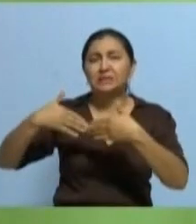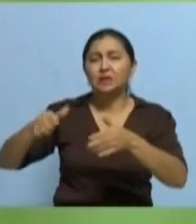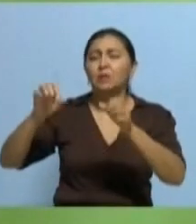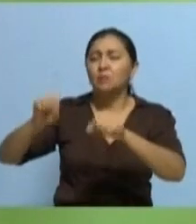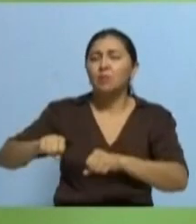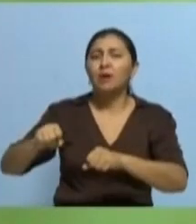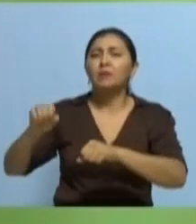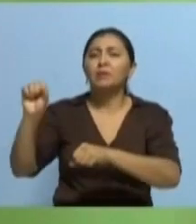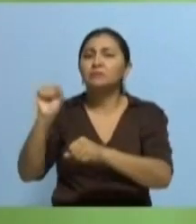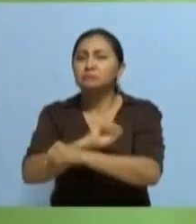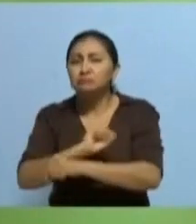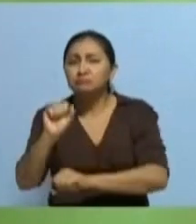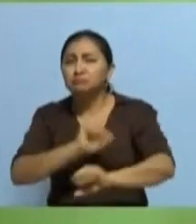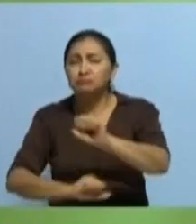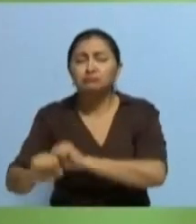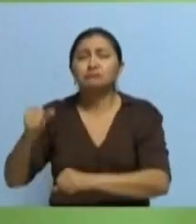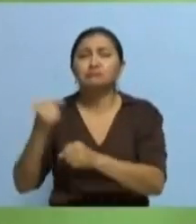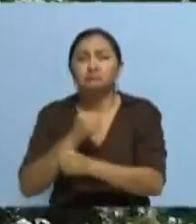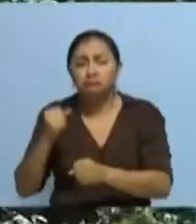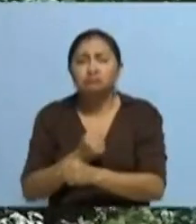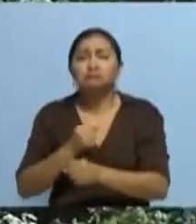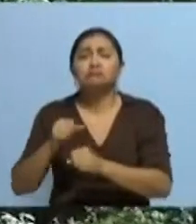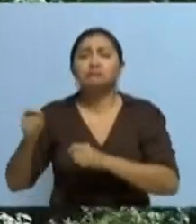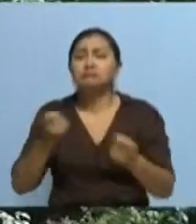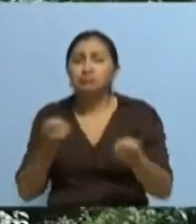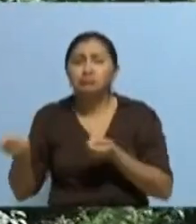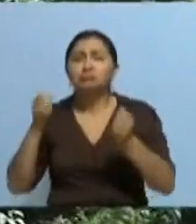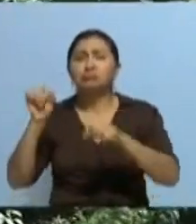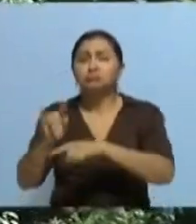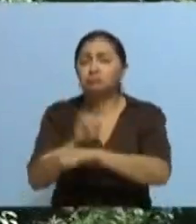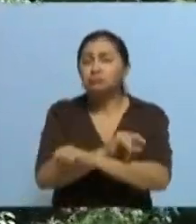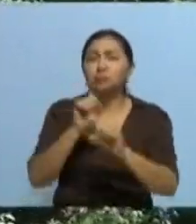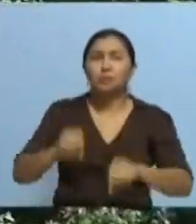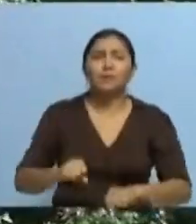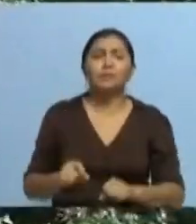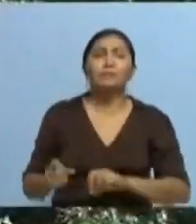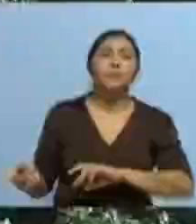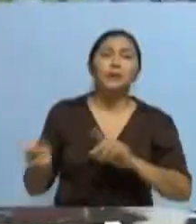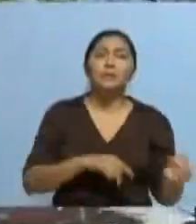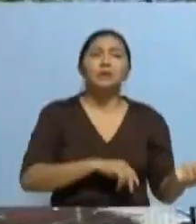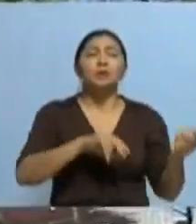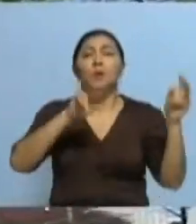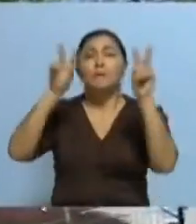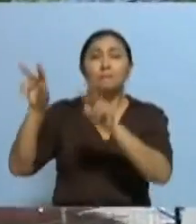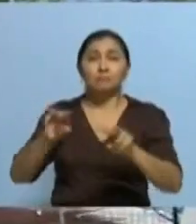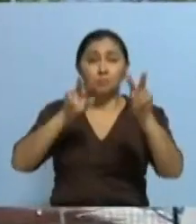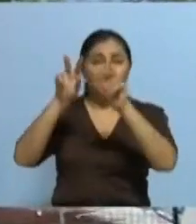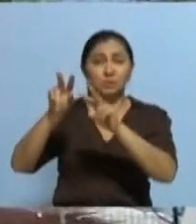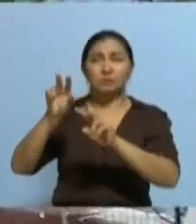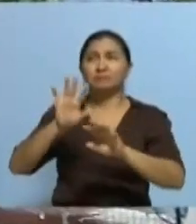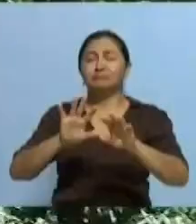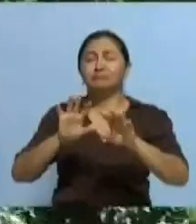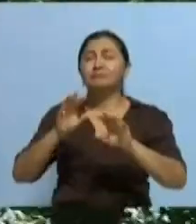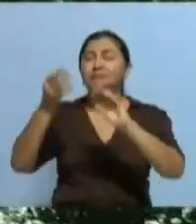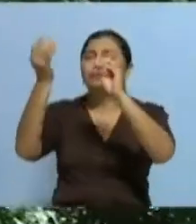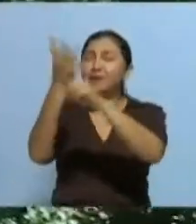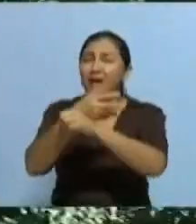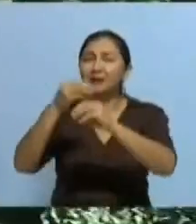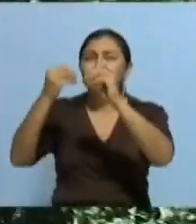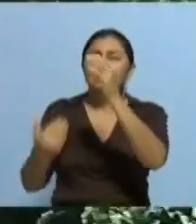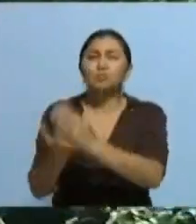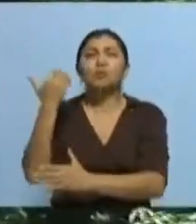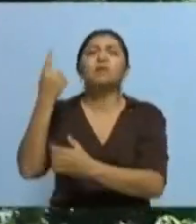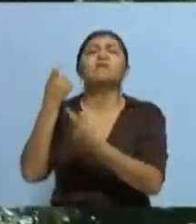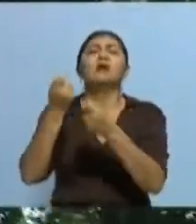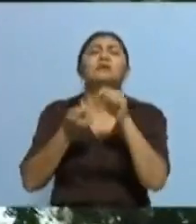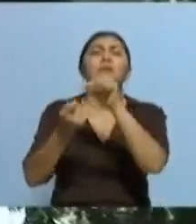operar, manejar, administrar, invertir en su terminación. Para la culminación del Museo de Arte Moderno de la ciudad le hacen falta más de 15 mil millones de